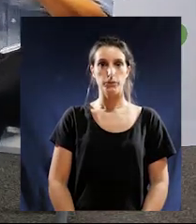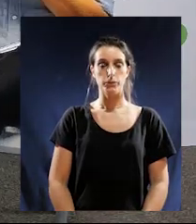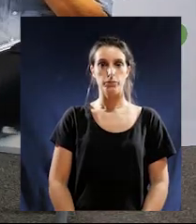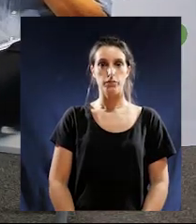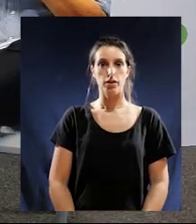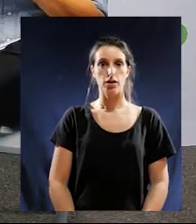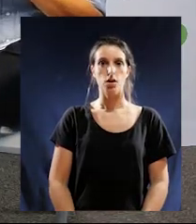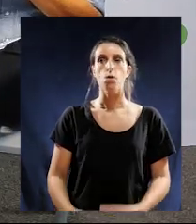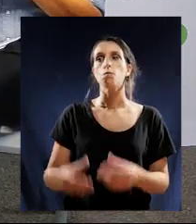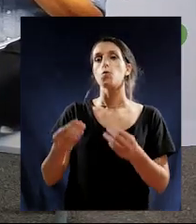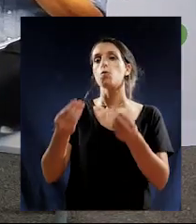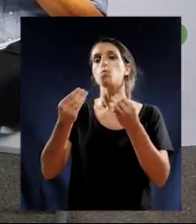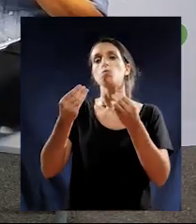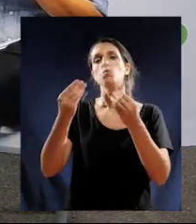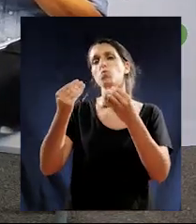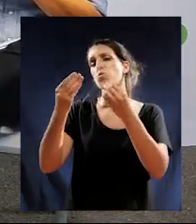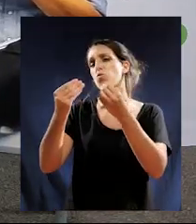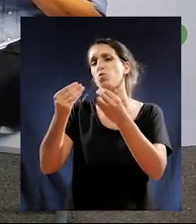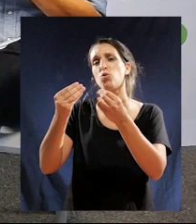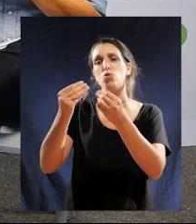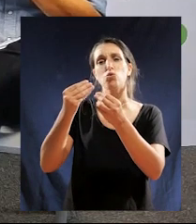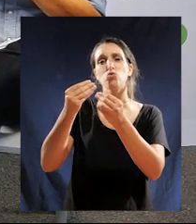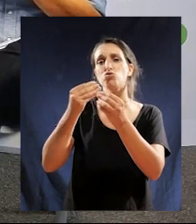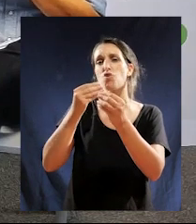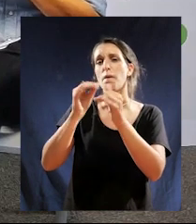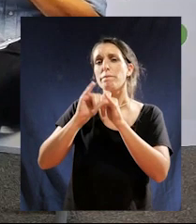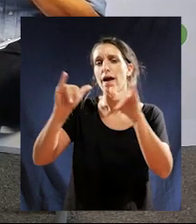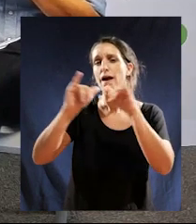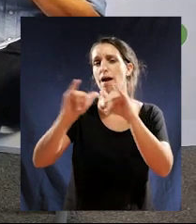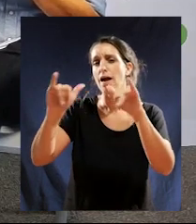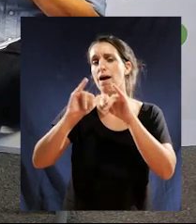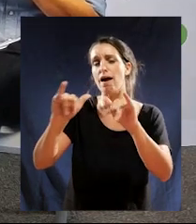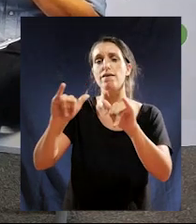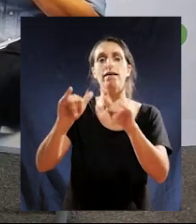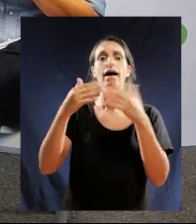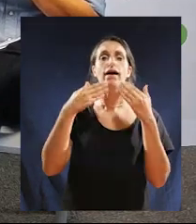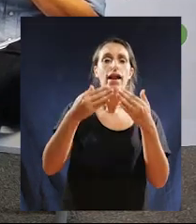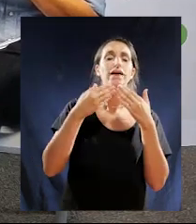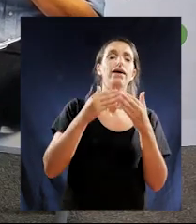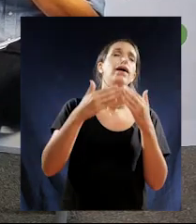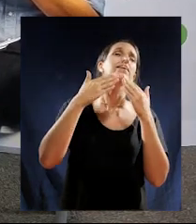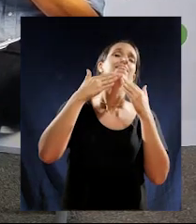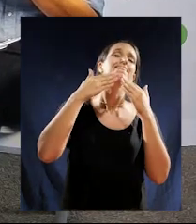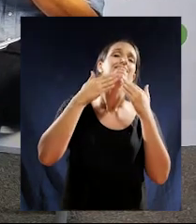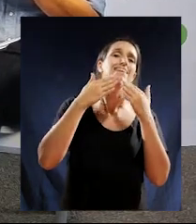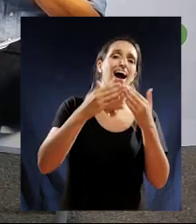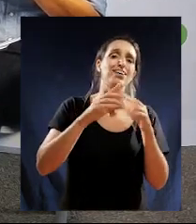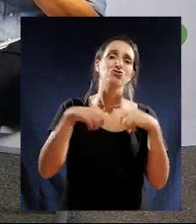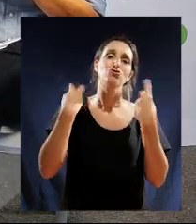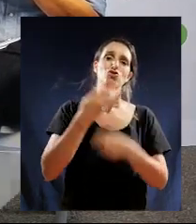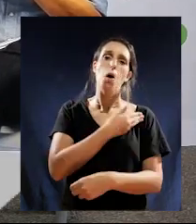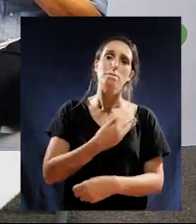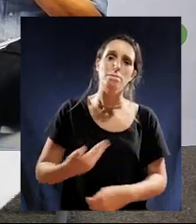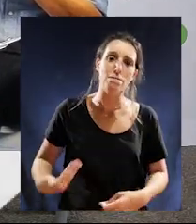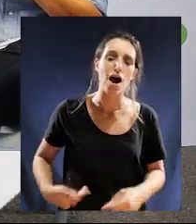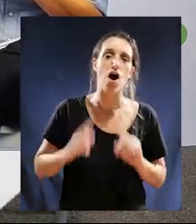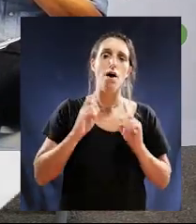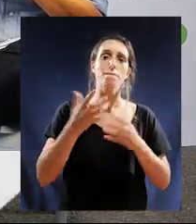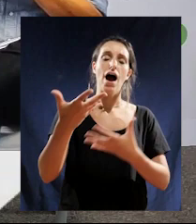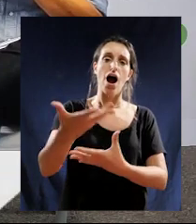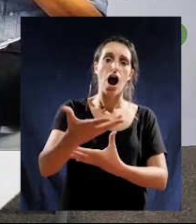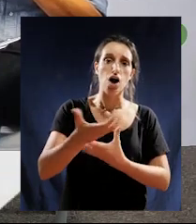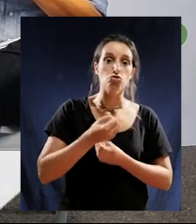múltiples múltiples mensajes de agradecimiento gracias carmen estas reflexiones no sostienen a los maestros también